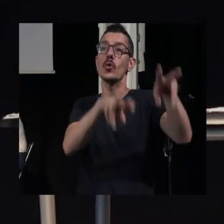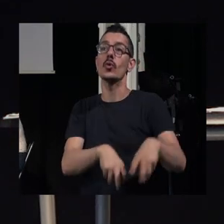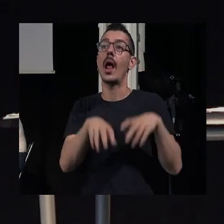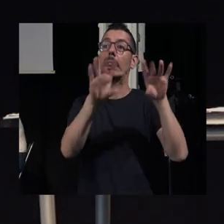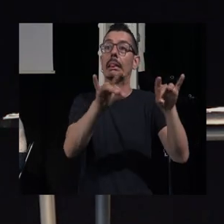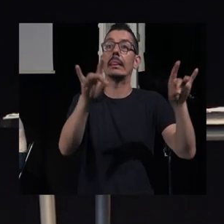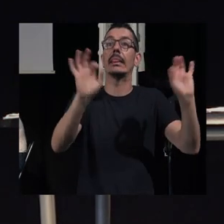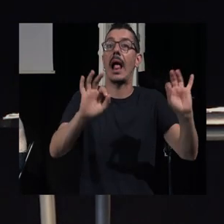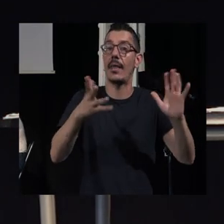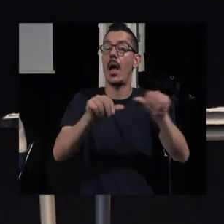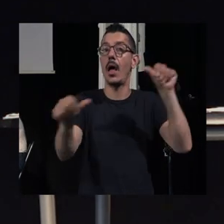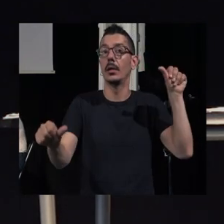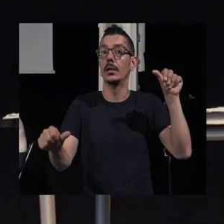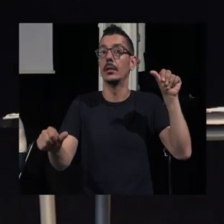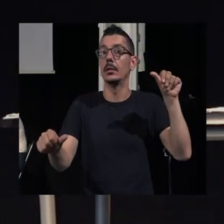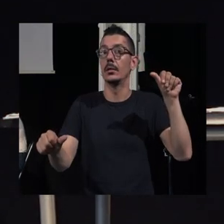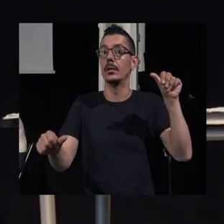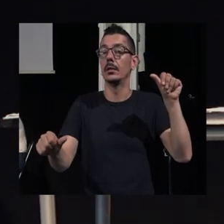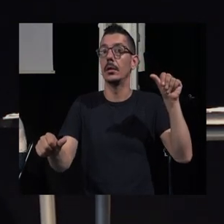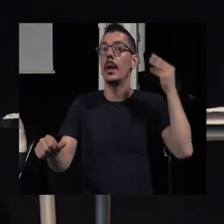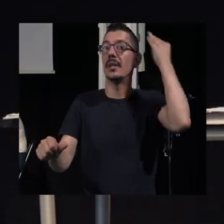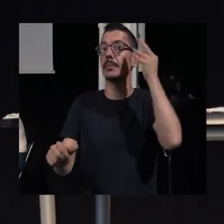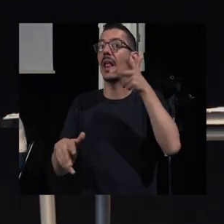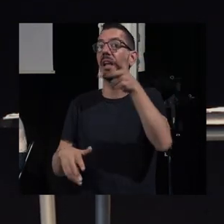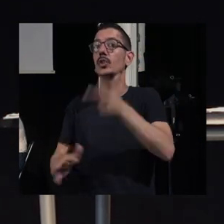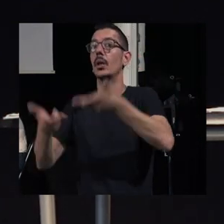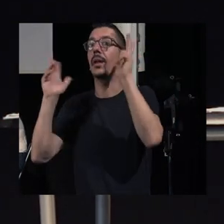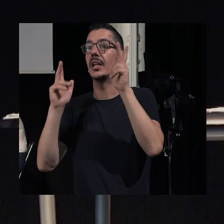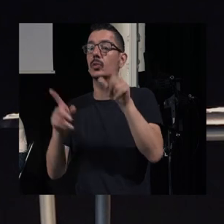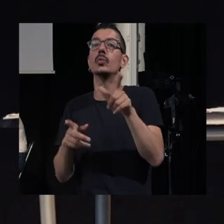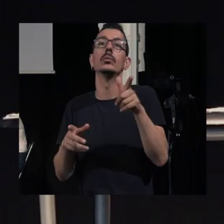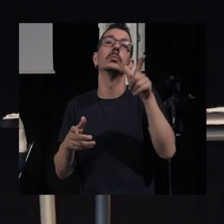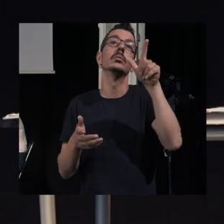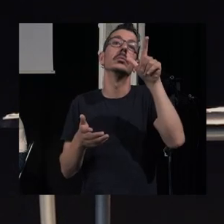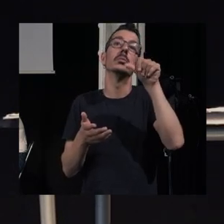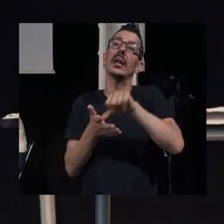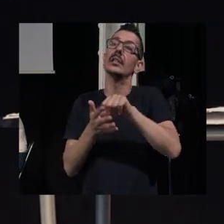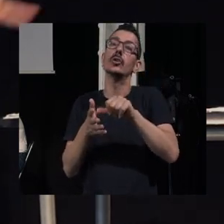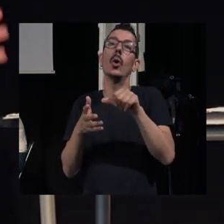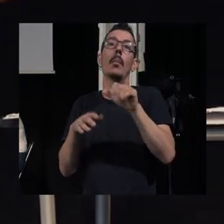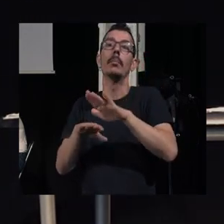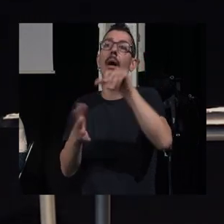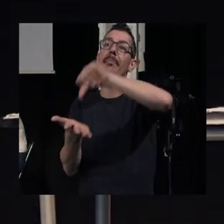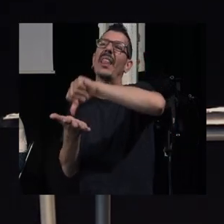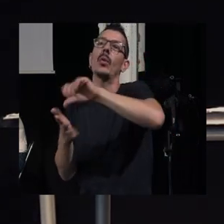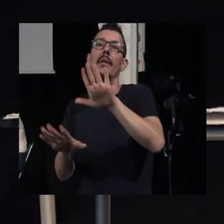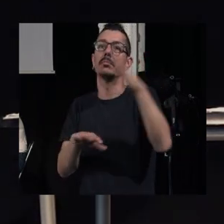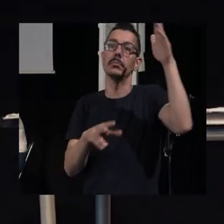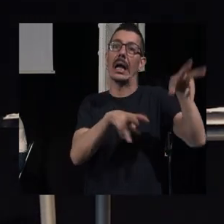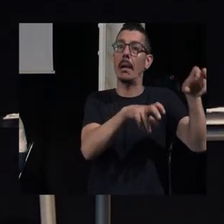realmente ese derecho liberal es un derecho urbano, también es un derecho urbano para clases medias. Y todo lo demás